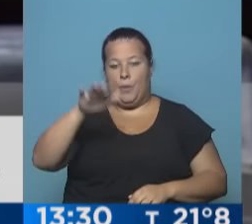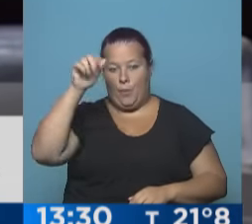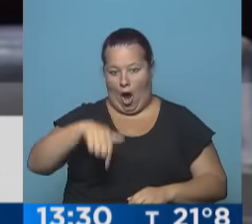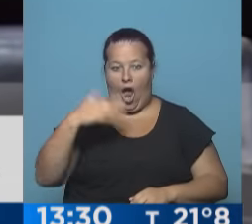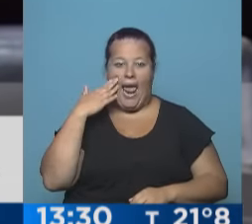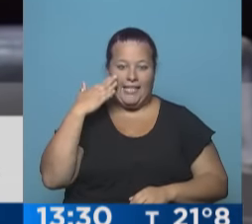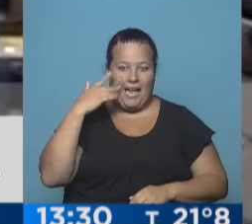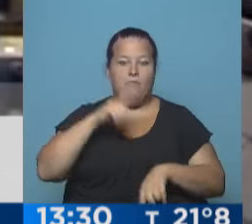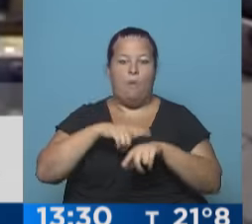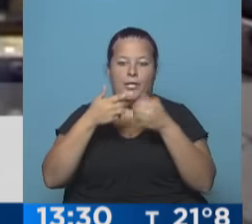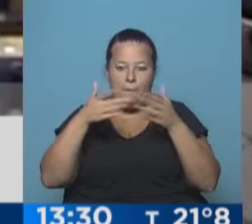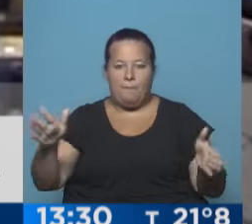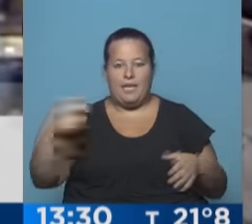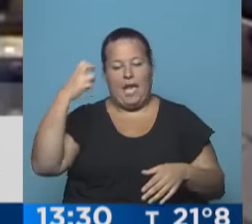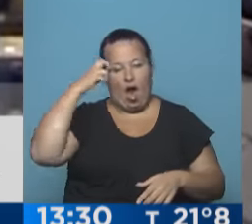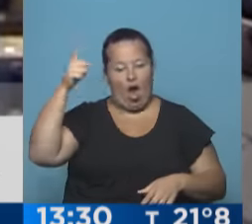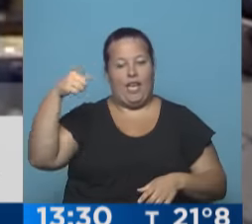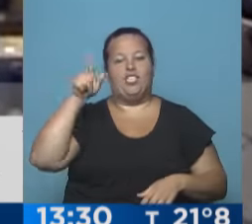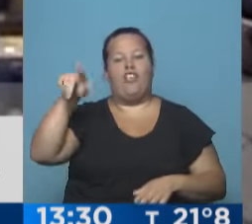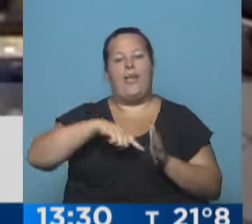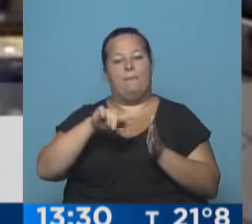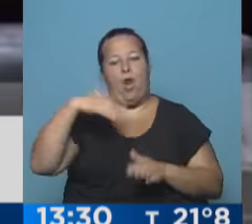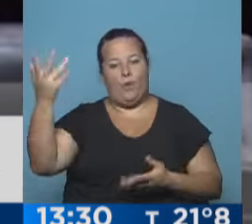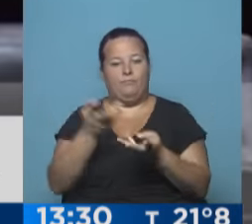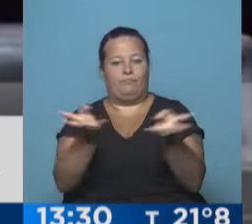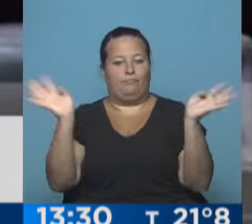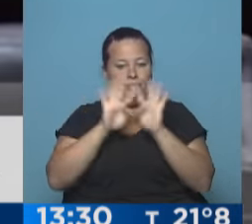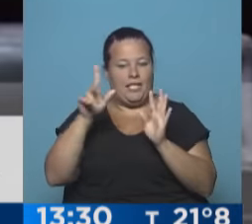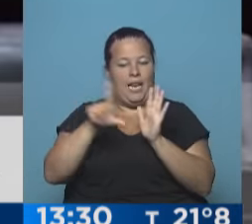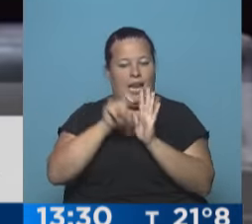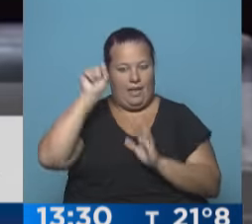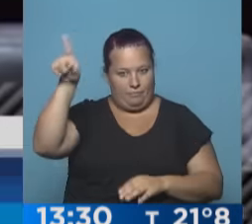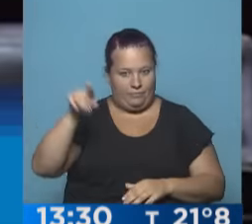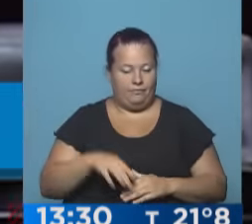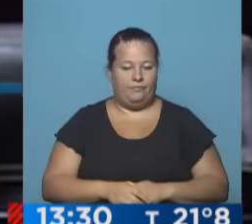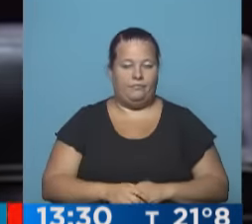brindará esta tarde durante la apertura de sesiones ordinarias ante la Asamblea Legislativa.